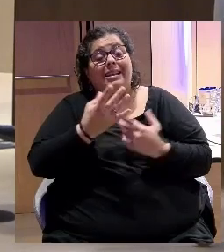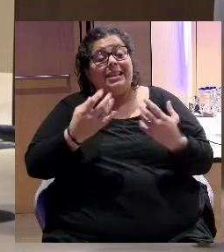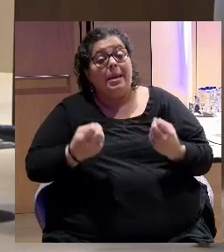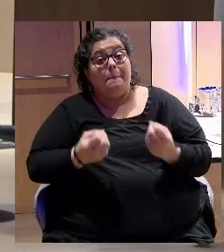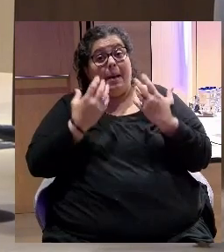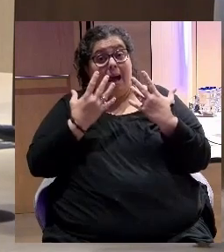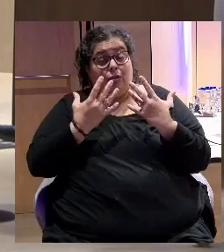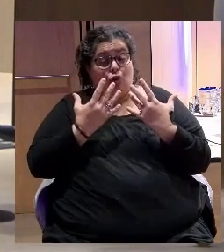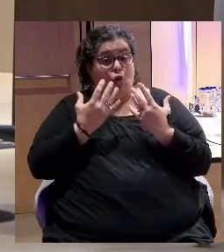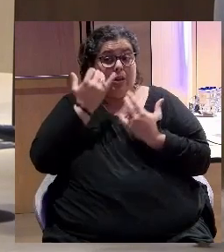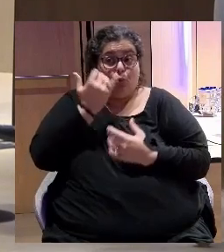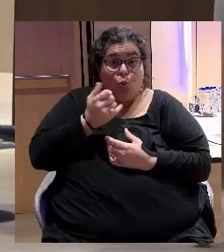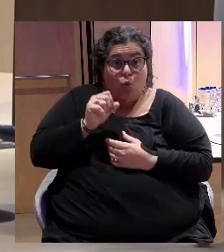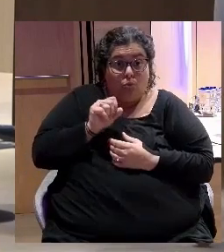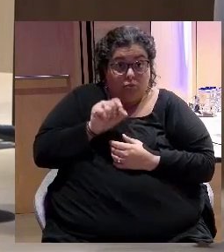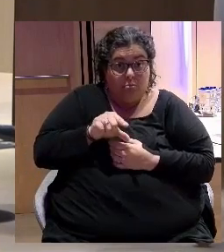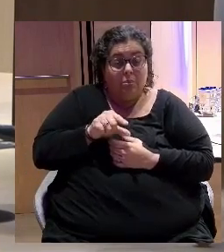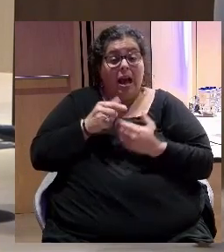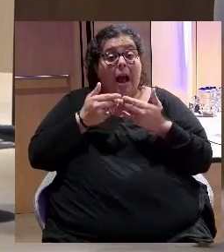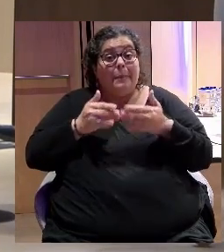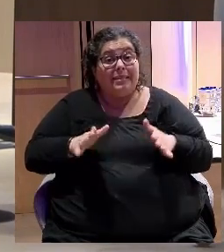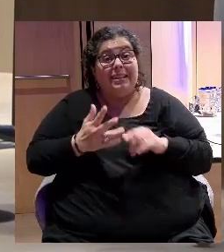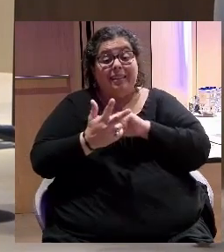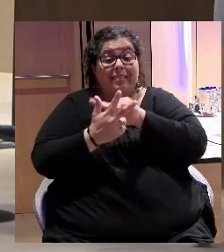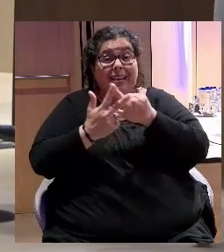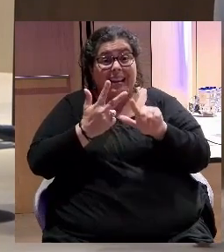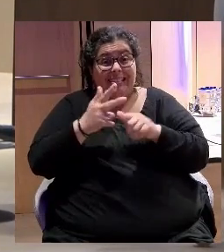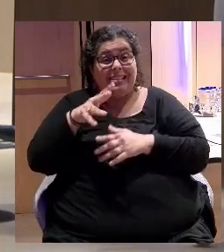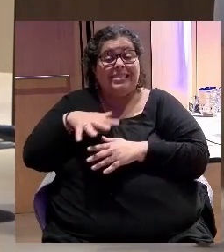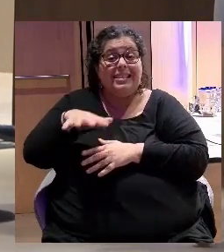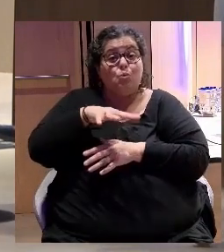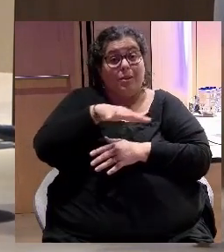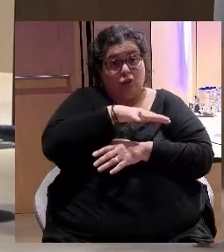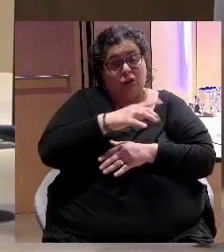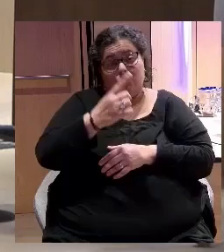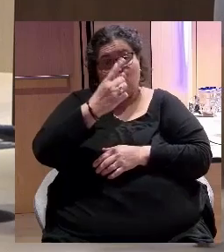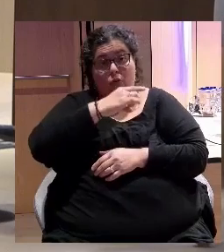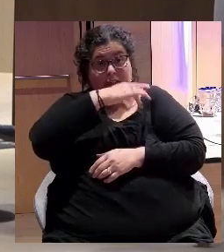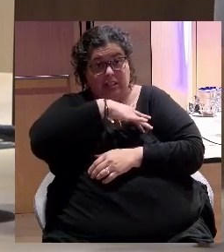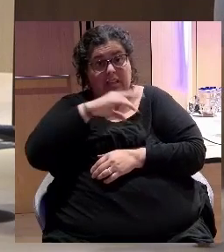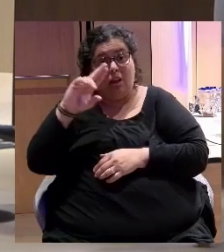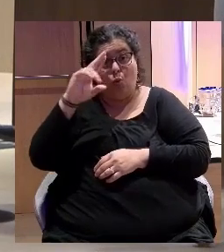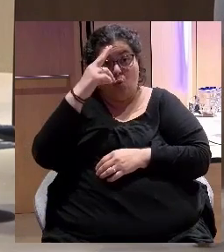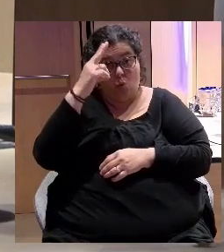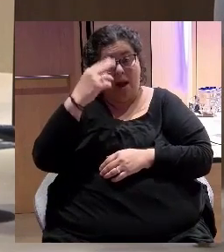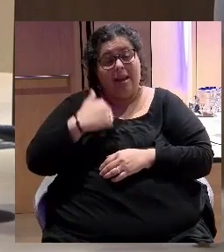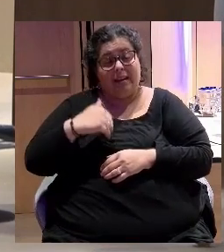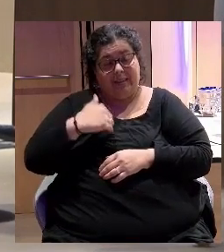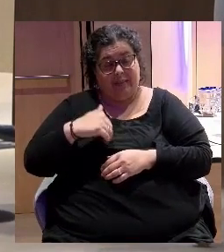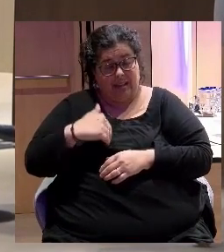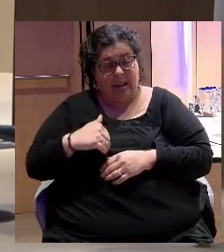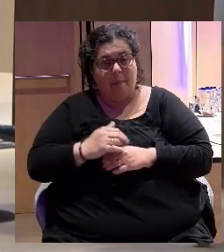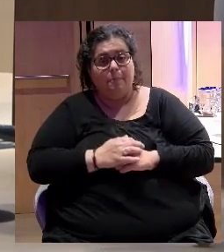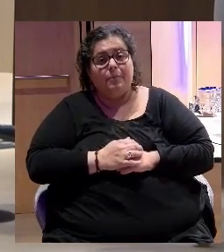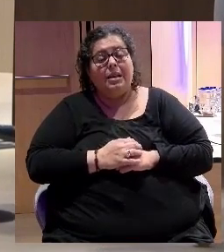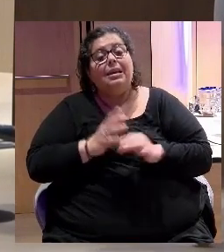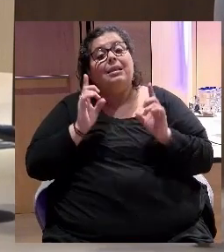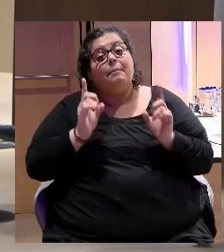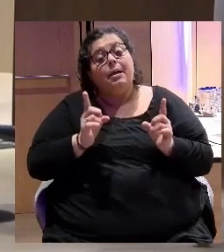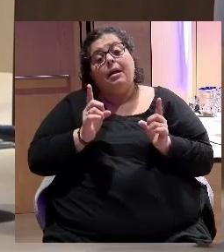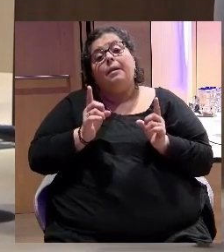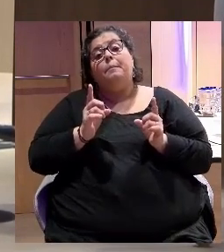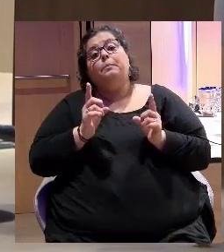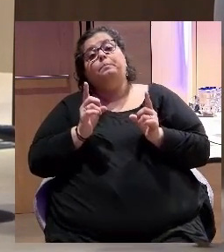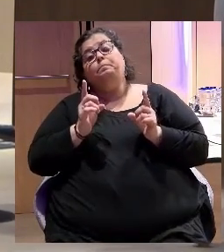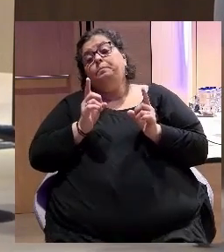que esto ha tenido a partir de 3 casos de Chile, Uruguay y Argentina.